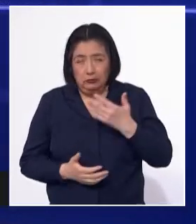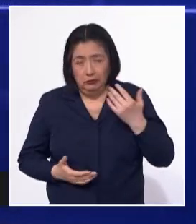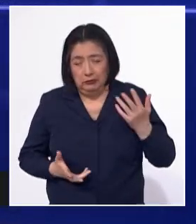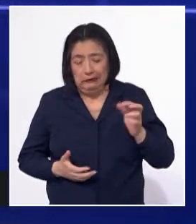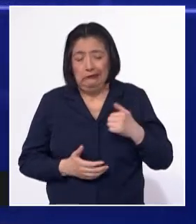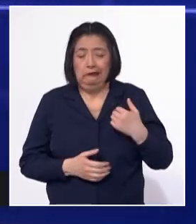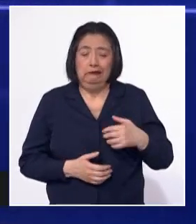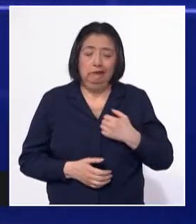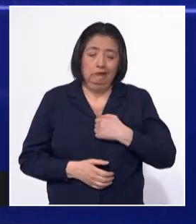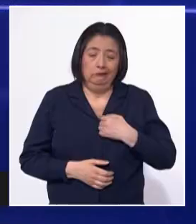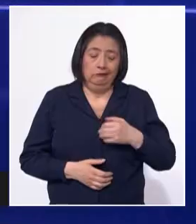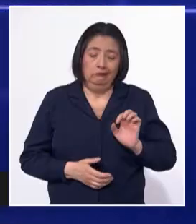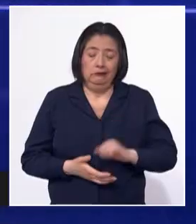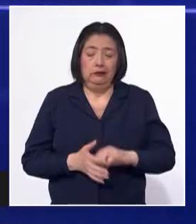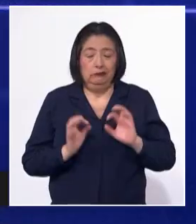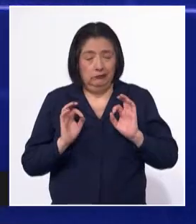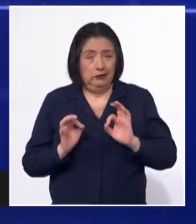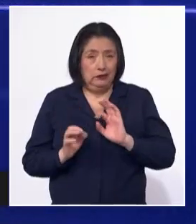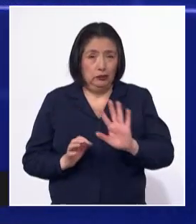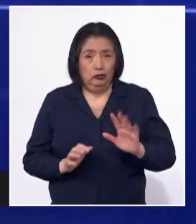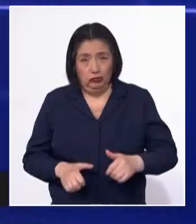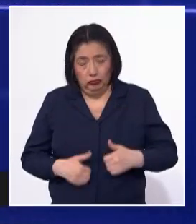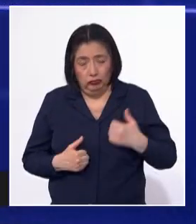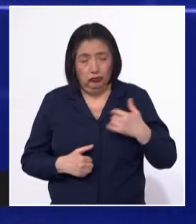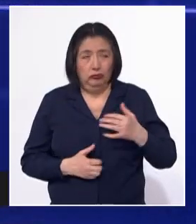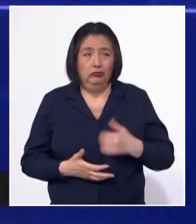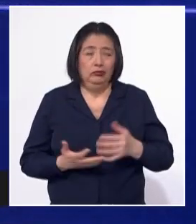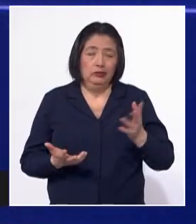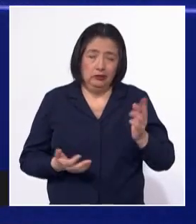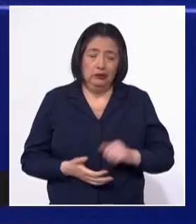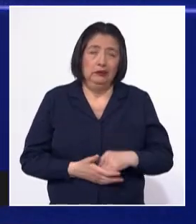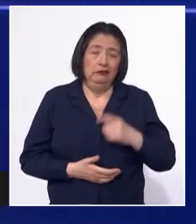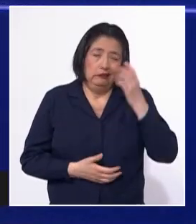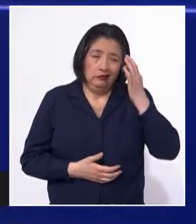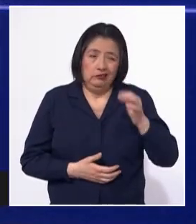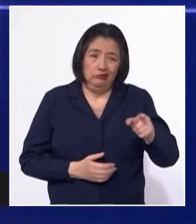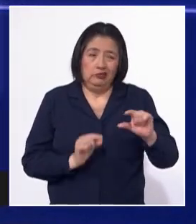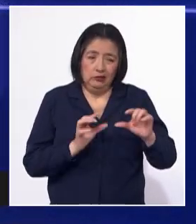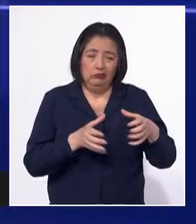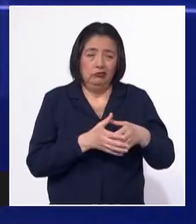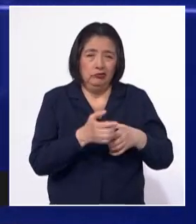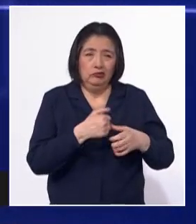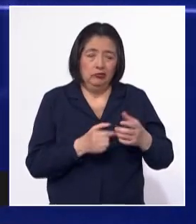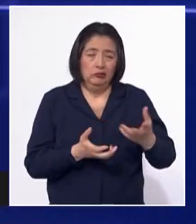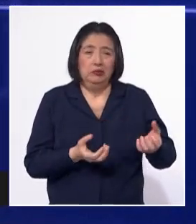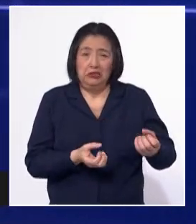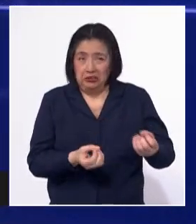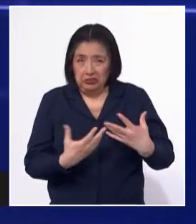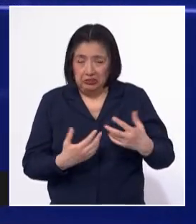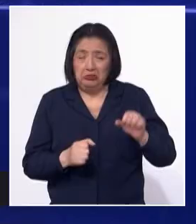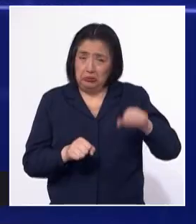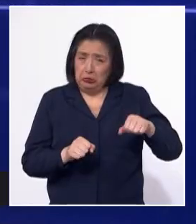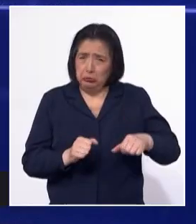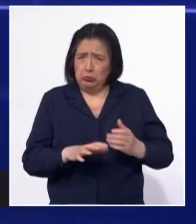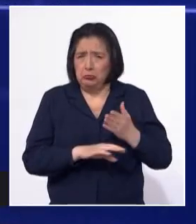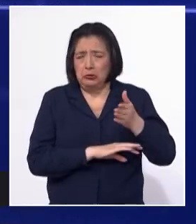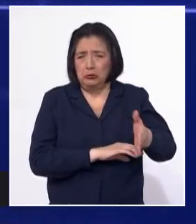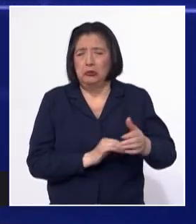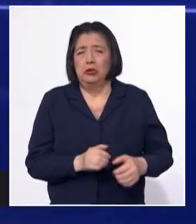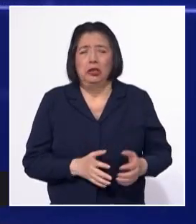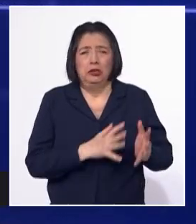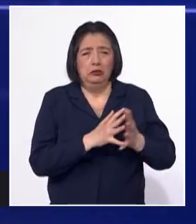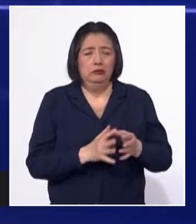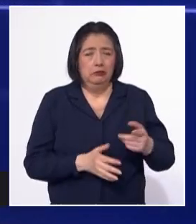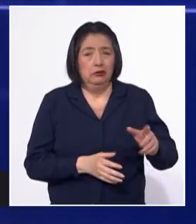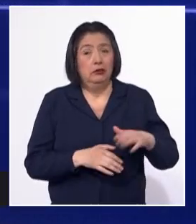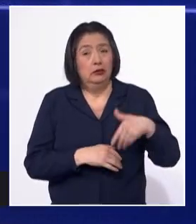mejor, lamentablemente ponen en peligro su vida cayendo en estas mafias, incluso que te ofrecen cruzar hacia Estados